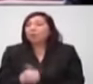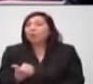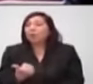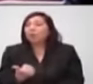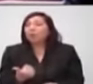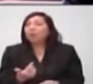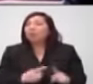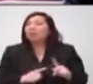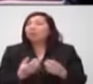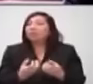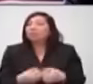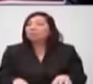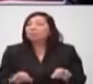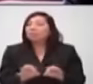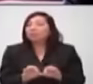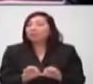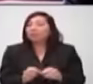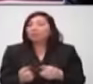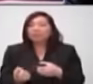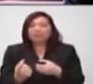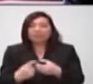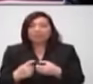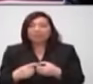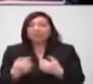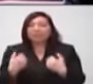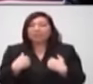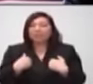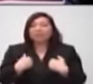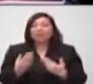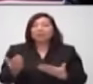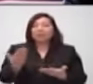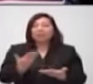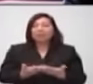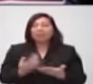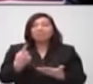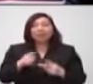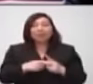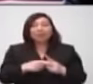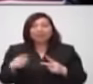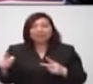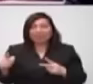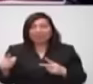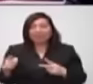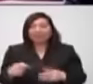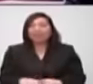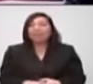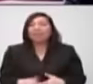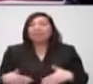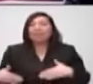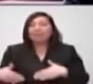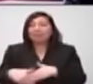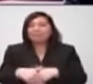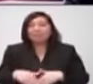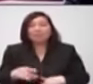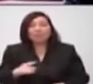algo importantísimo, la interconexión que se tiene proyectado para salir desde la avenida